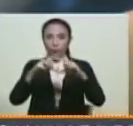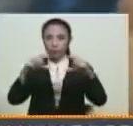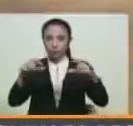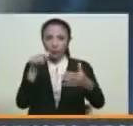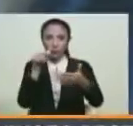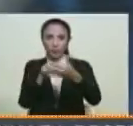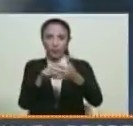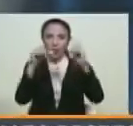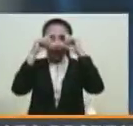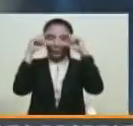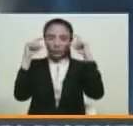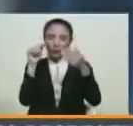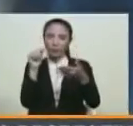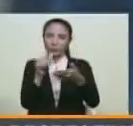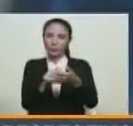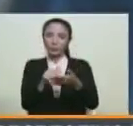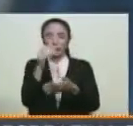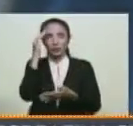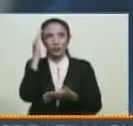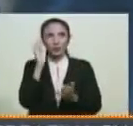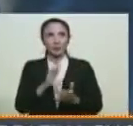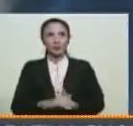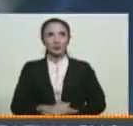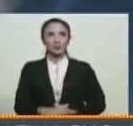vente para acá.